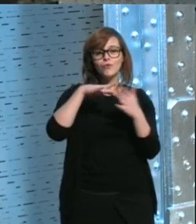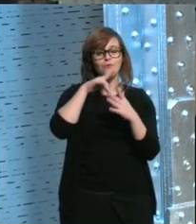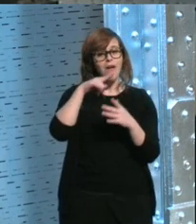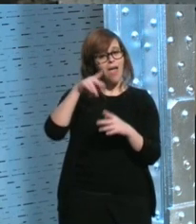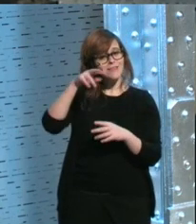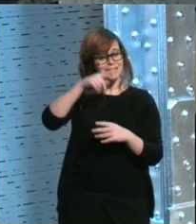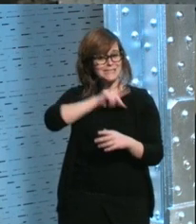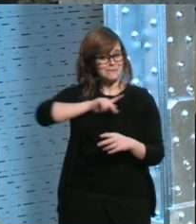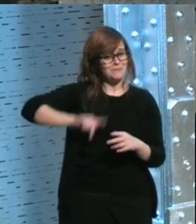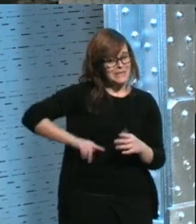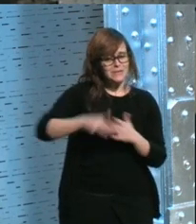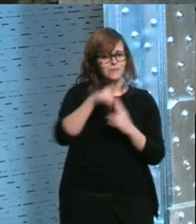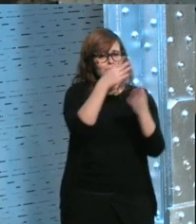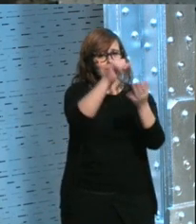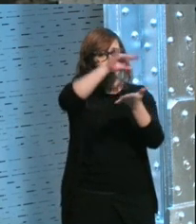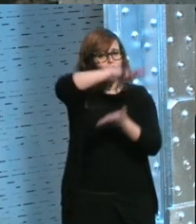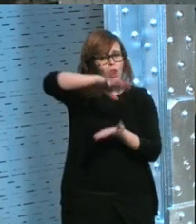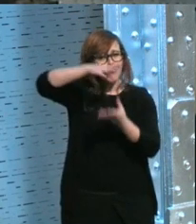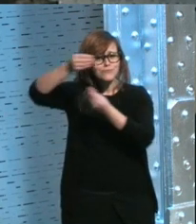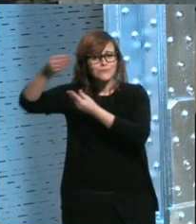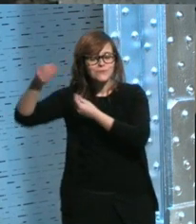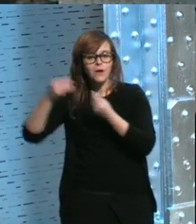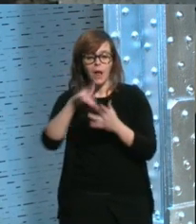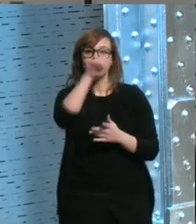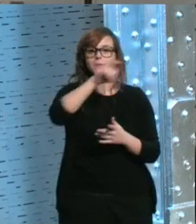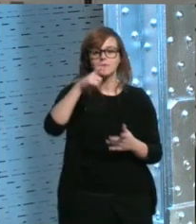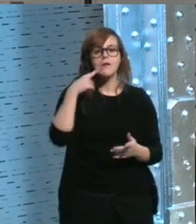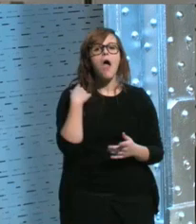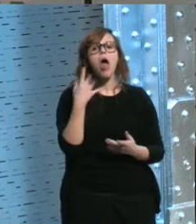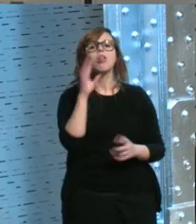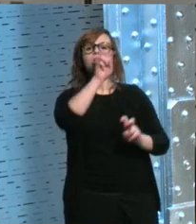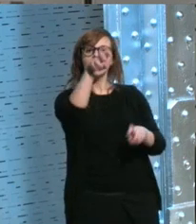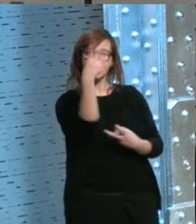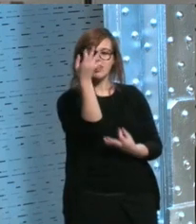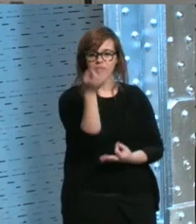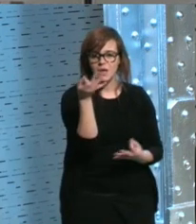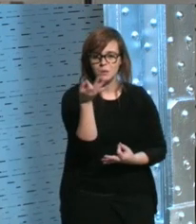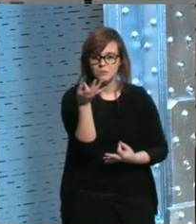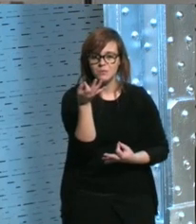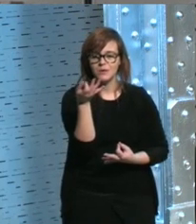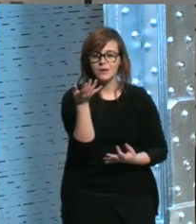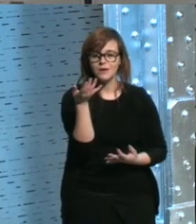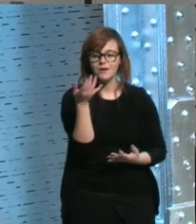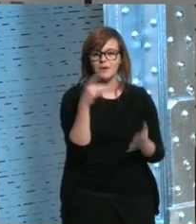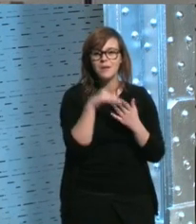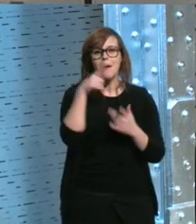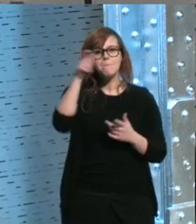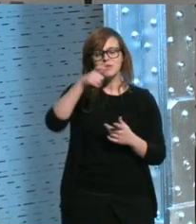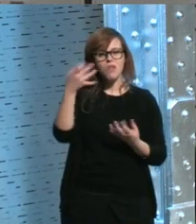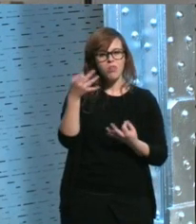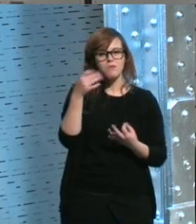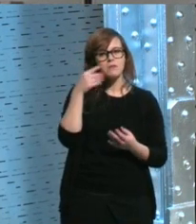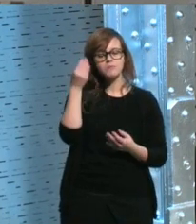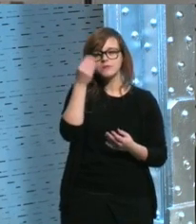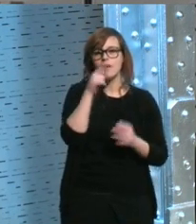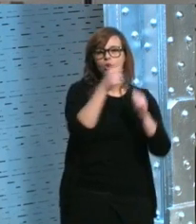Beijing. Quiere decir, la gente entiende que hace falta innovar, la gente entiende que hay que salir del ciclo de la